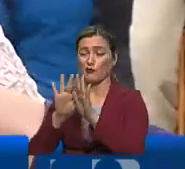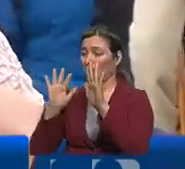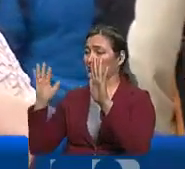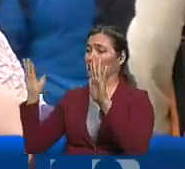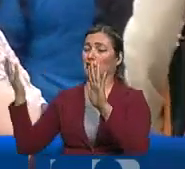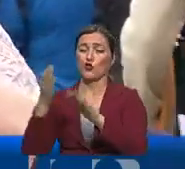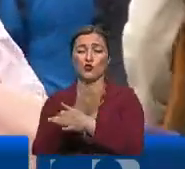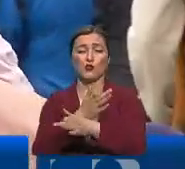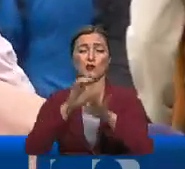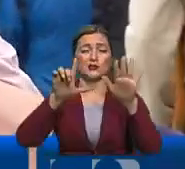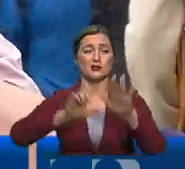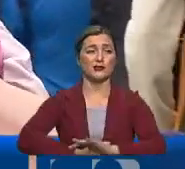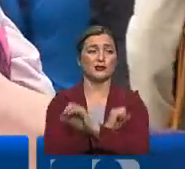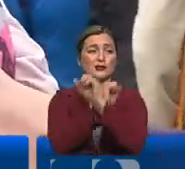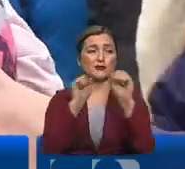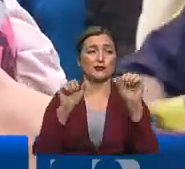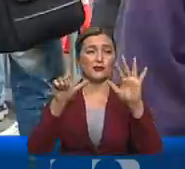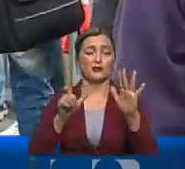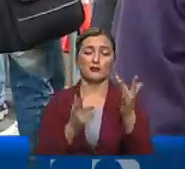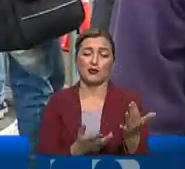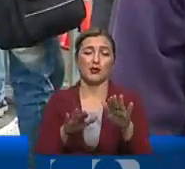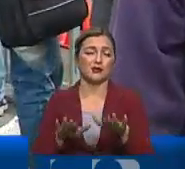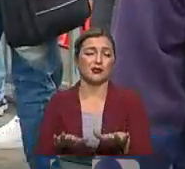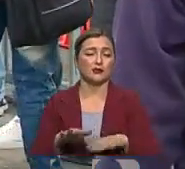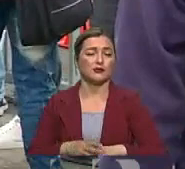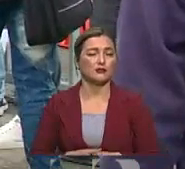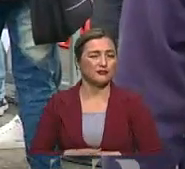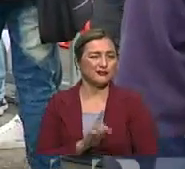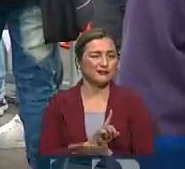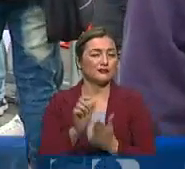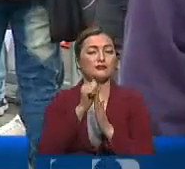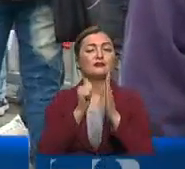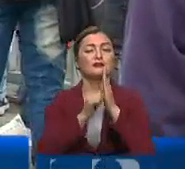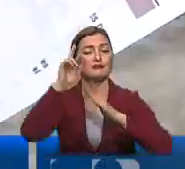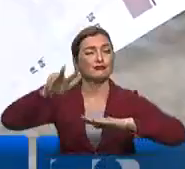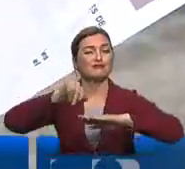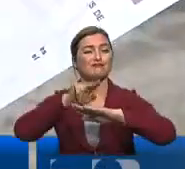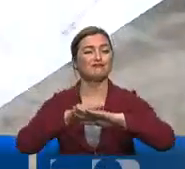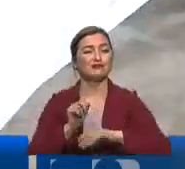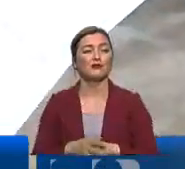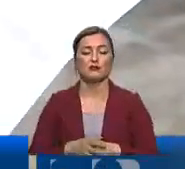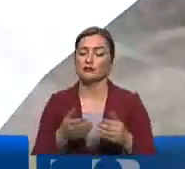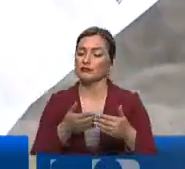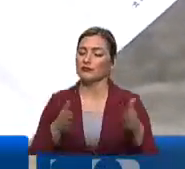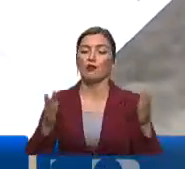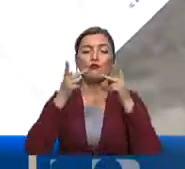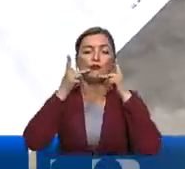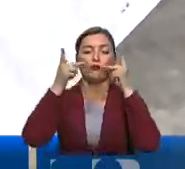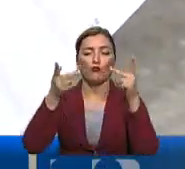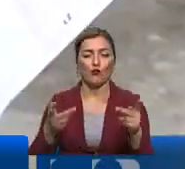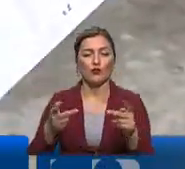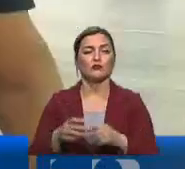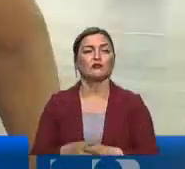un turno desde las 7 de la mañana aquí haciendo cola. Desde esta semana, la Agencia Nacional de Tránsito volvió a abrir sus puertas al público luego